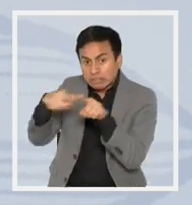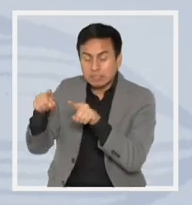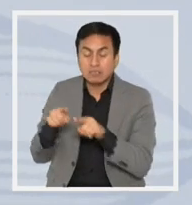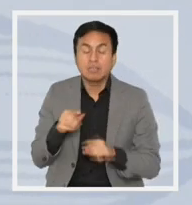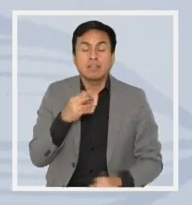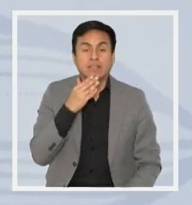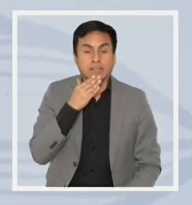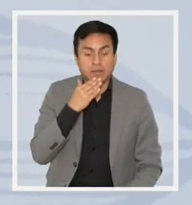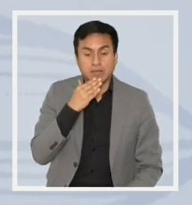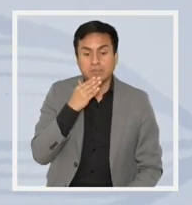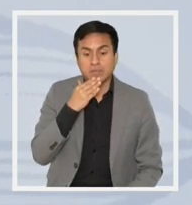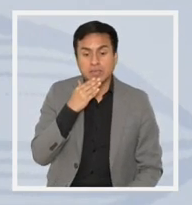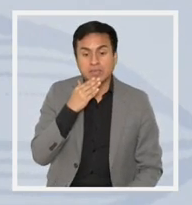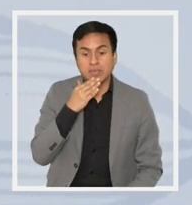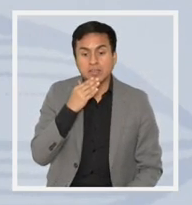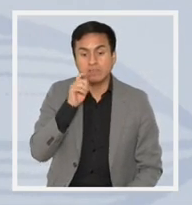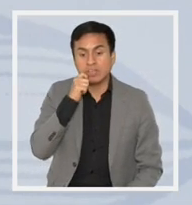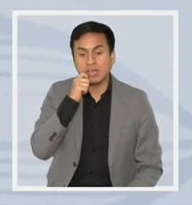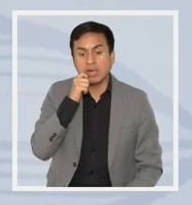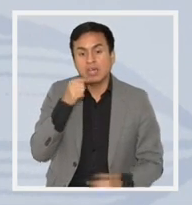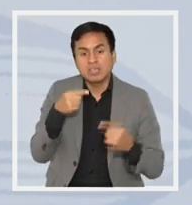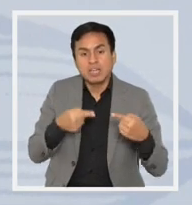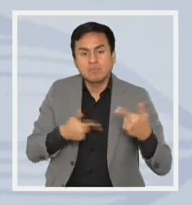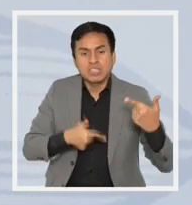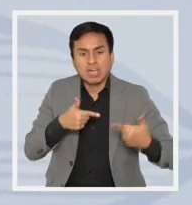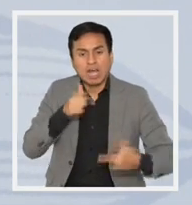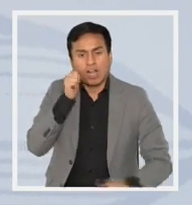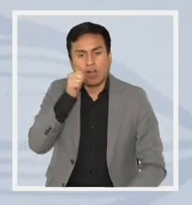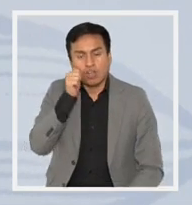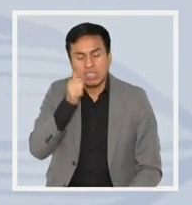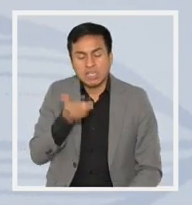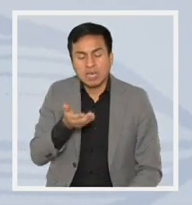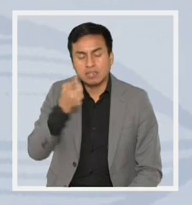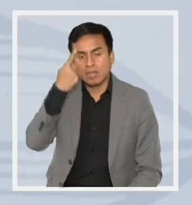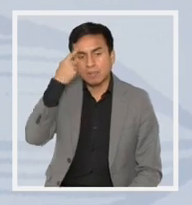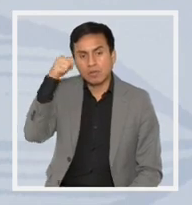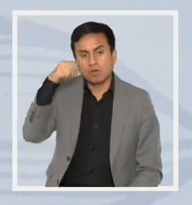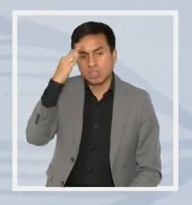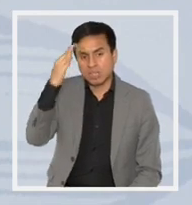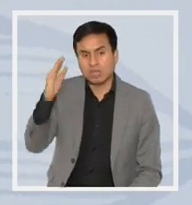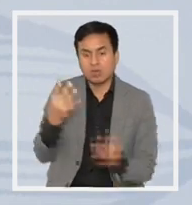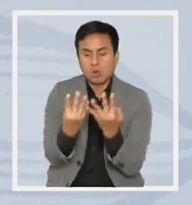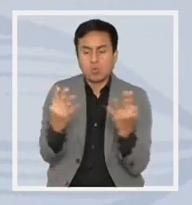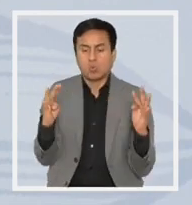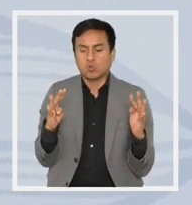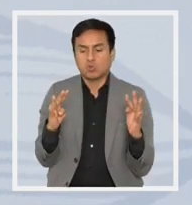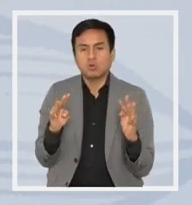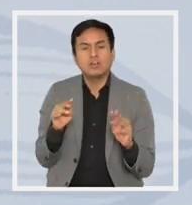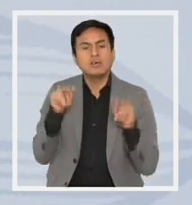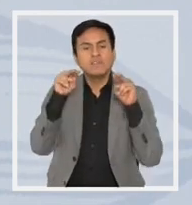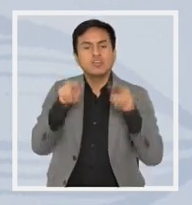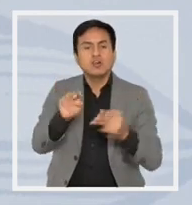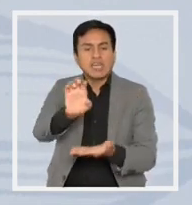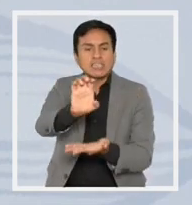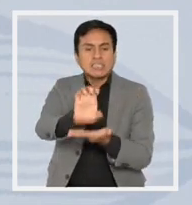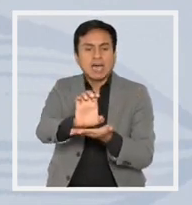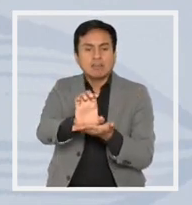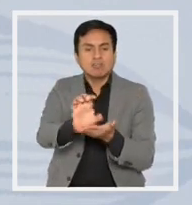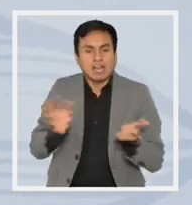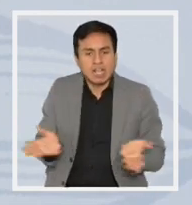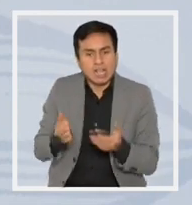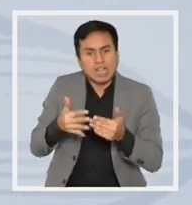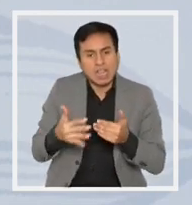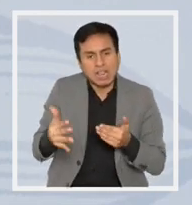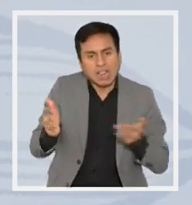muchas veces estamos en la rencilla política cotidiana, pero hoy día nos juntamos todos con una visión de Estado, de largo